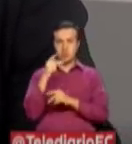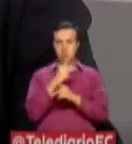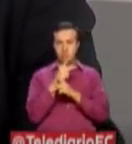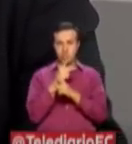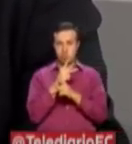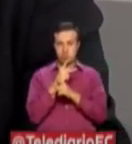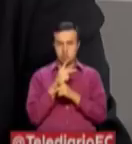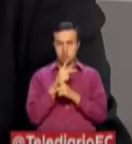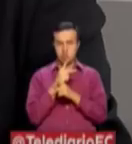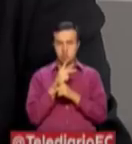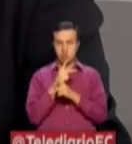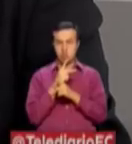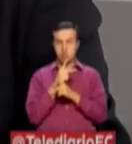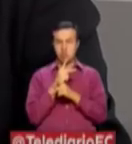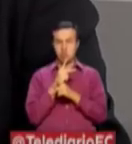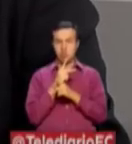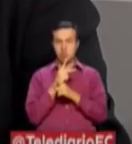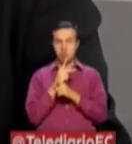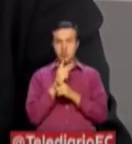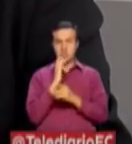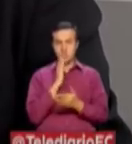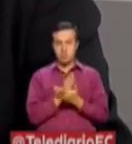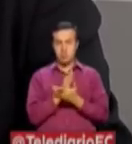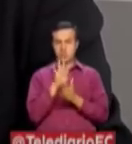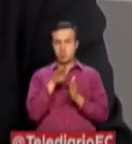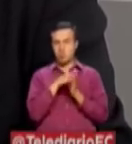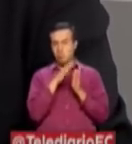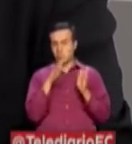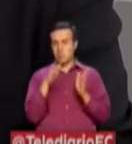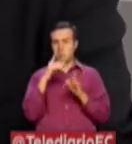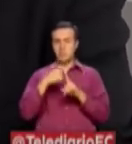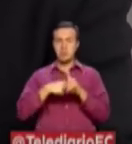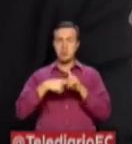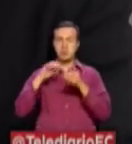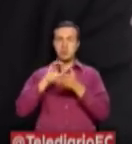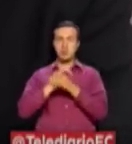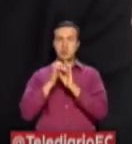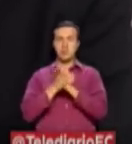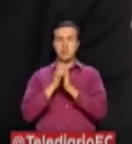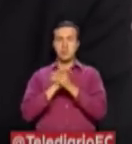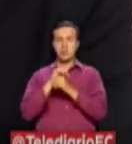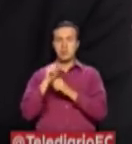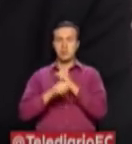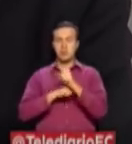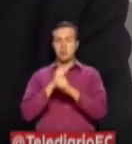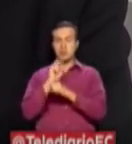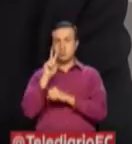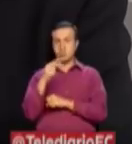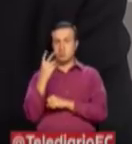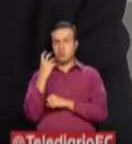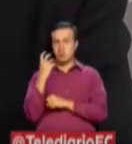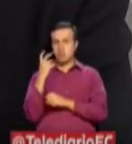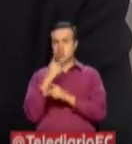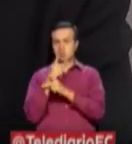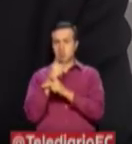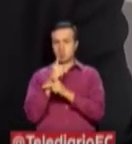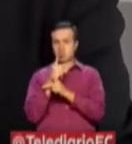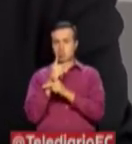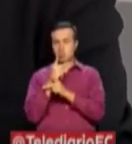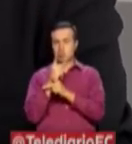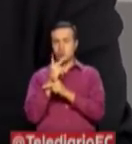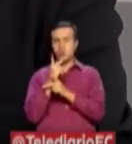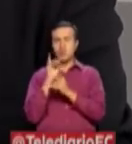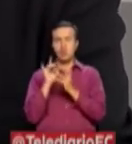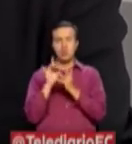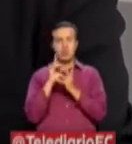cesado y cuatro meses después en noviembre de 2015 este consejo cesado tuvo a